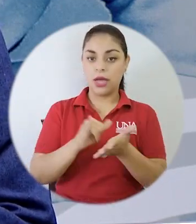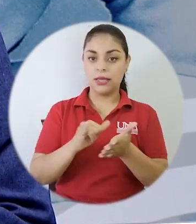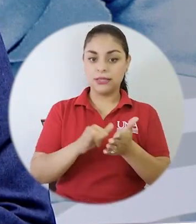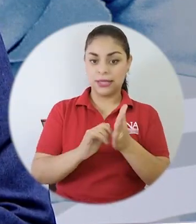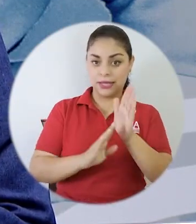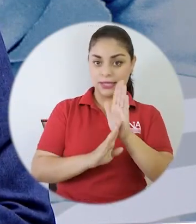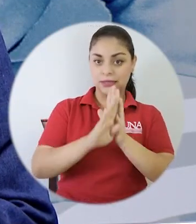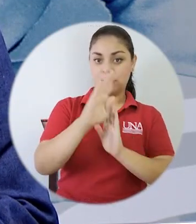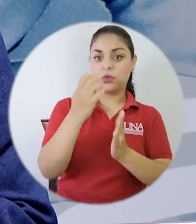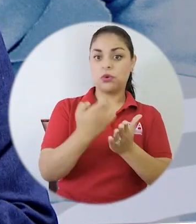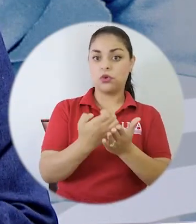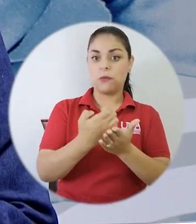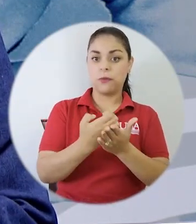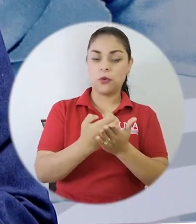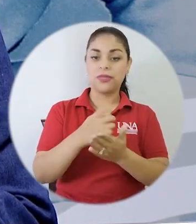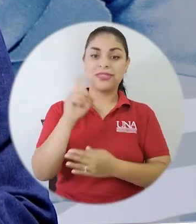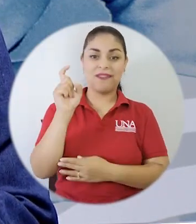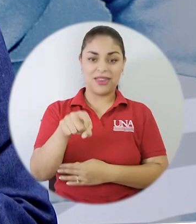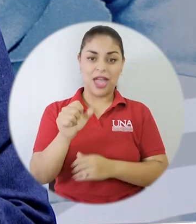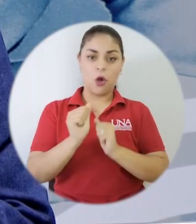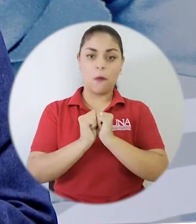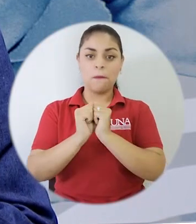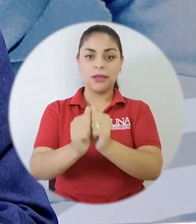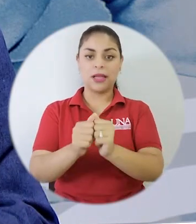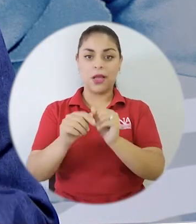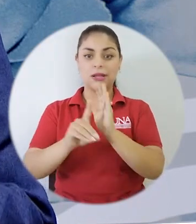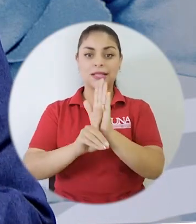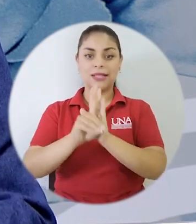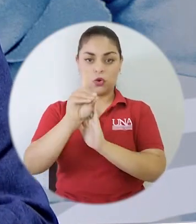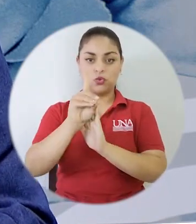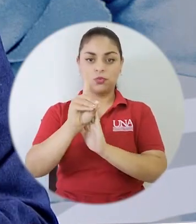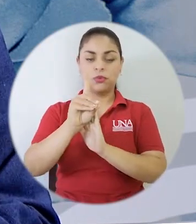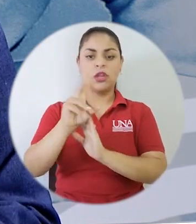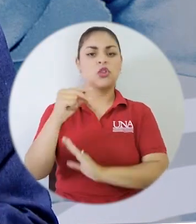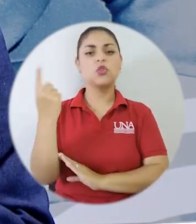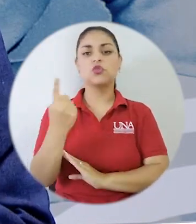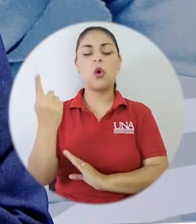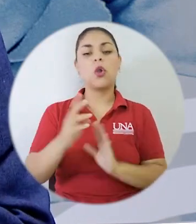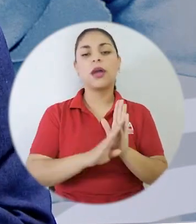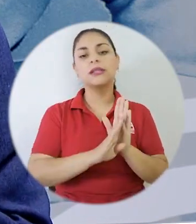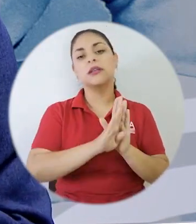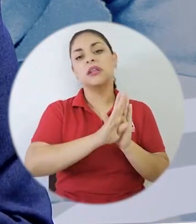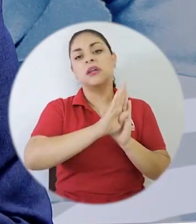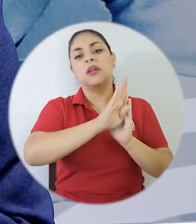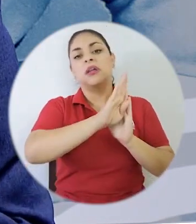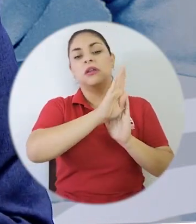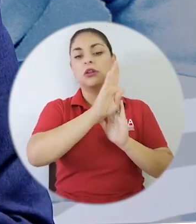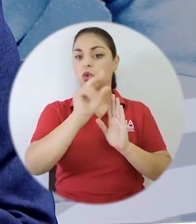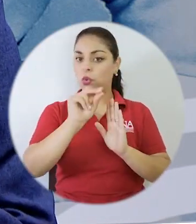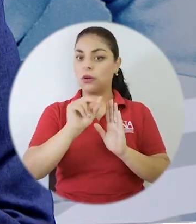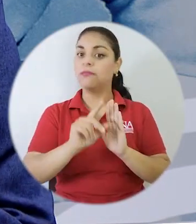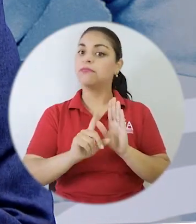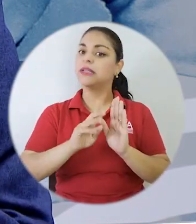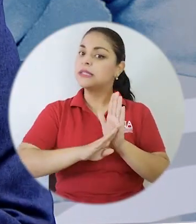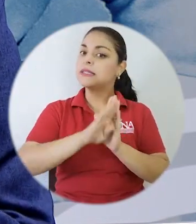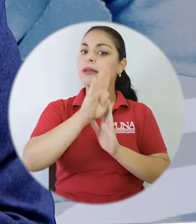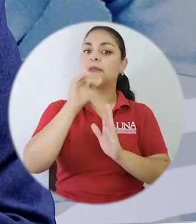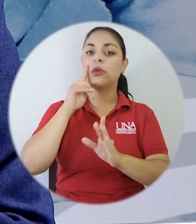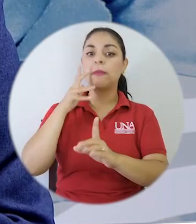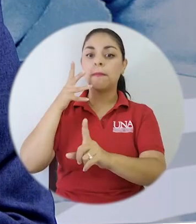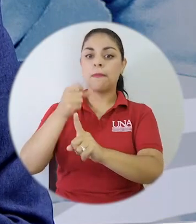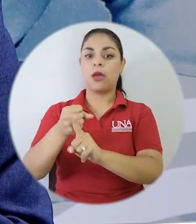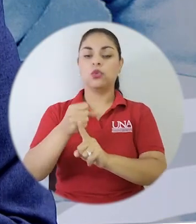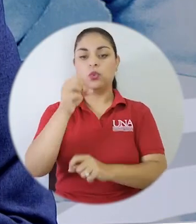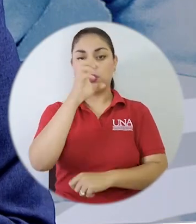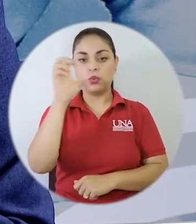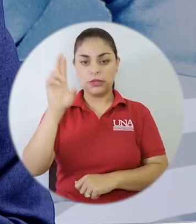crecimiento económico debería estar acompañado del desarrollo, ¿verdad? No es solo crecer por crecer, sino que realmente se